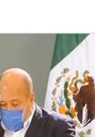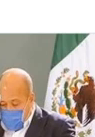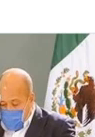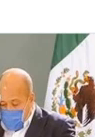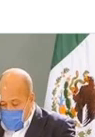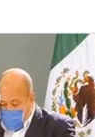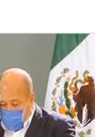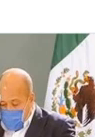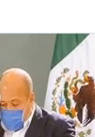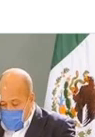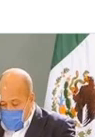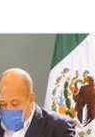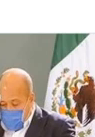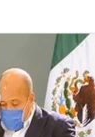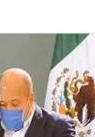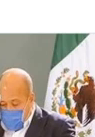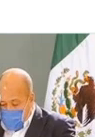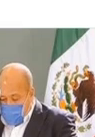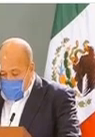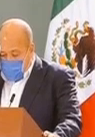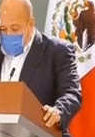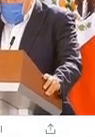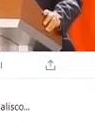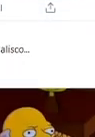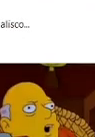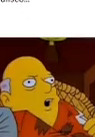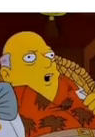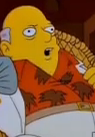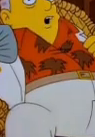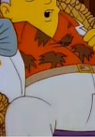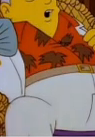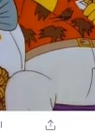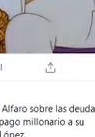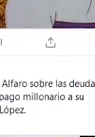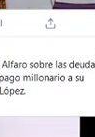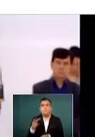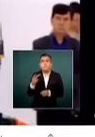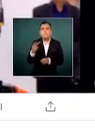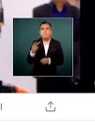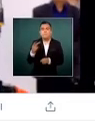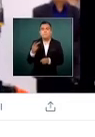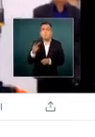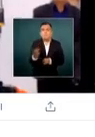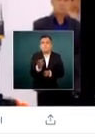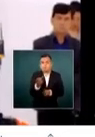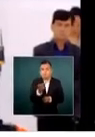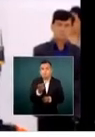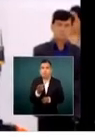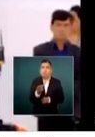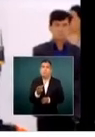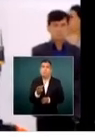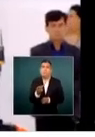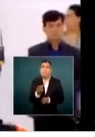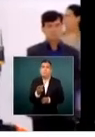en estos medios de comunicación y pues bueno se hizo el hashtag también se está haciendo